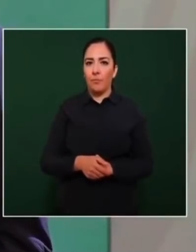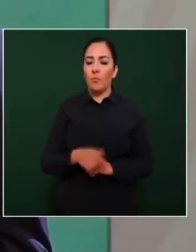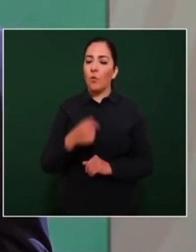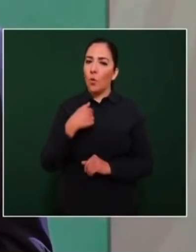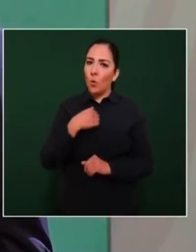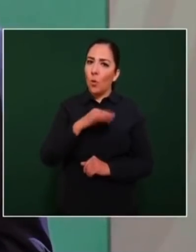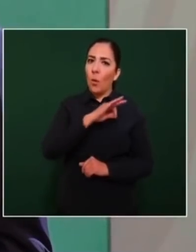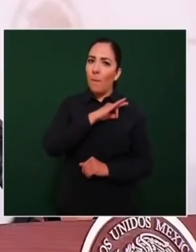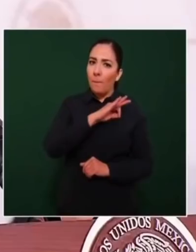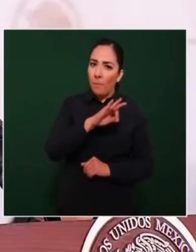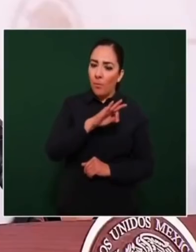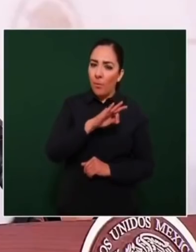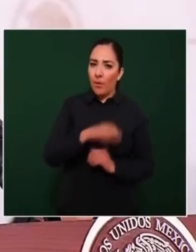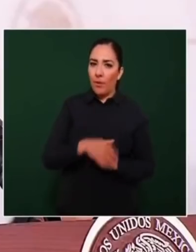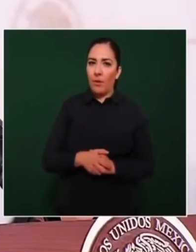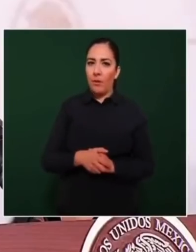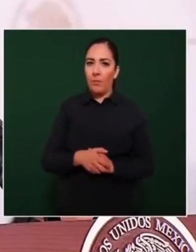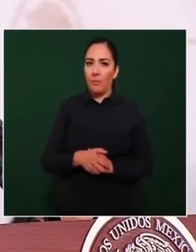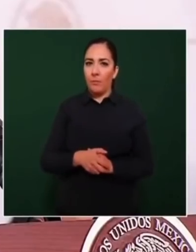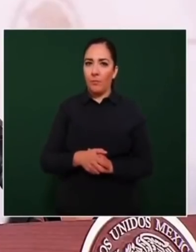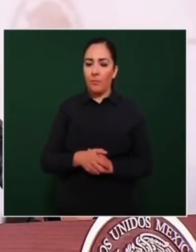conocer